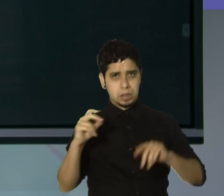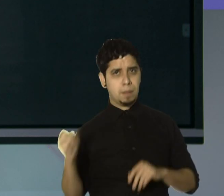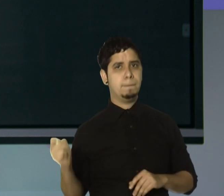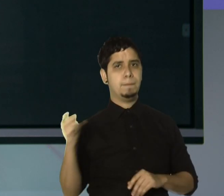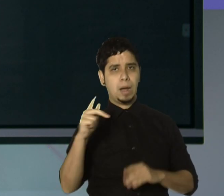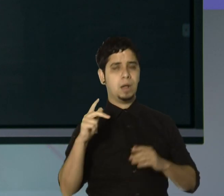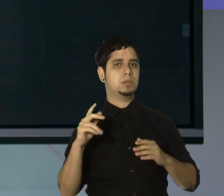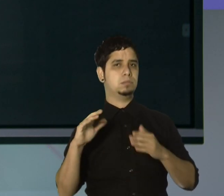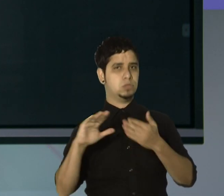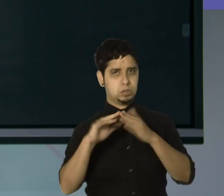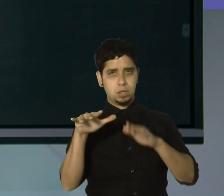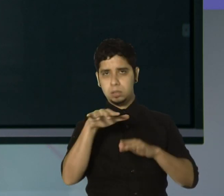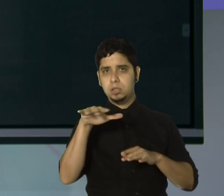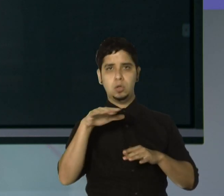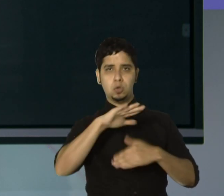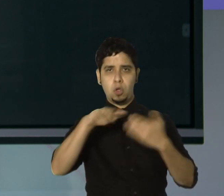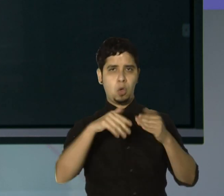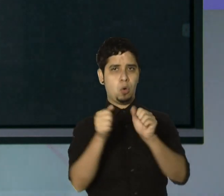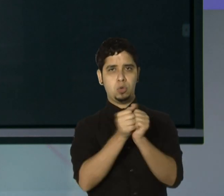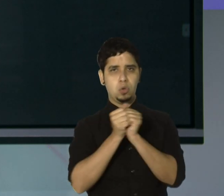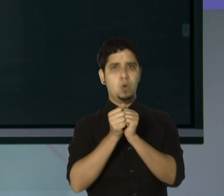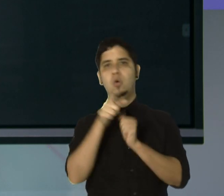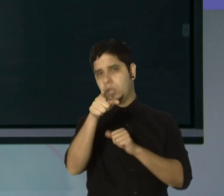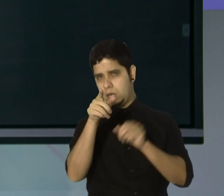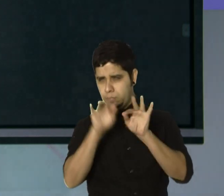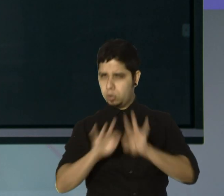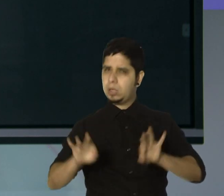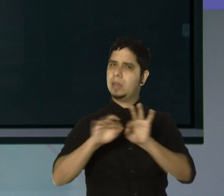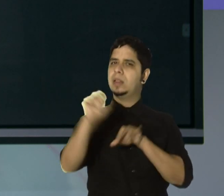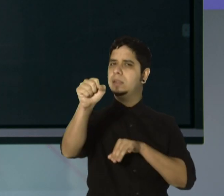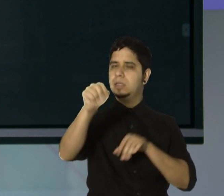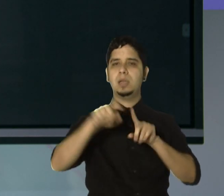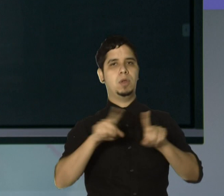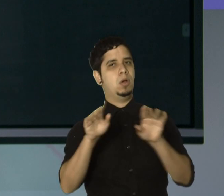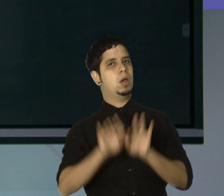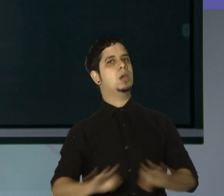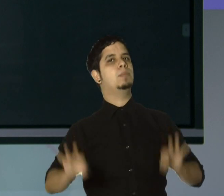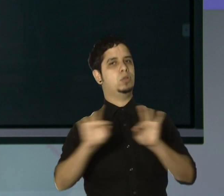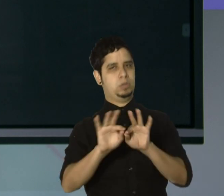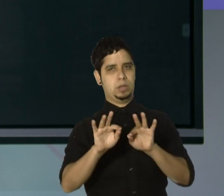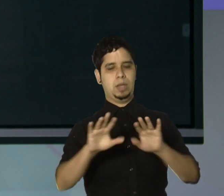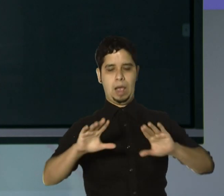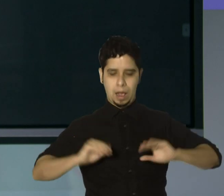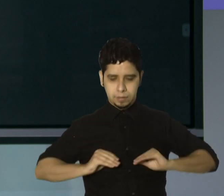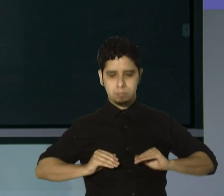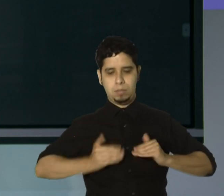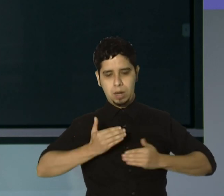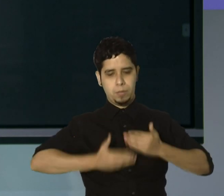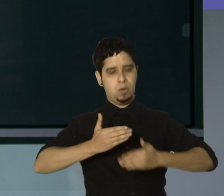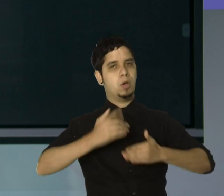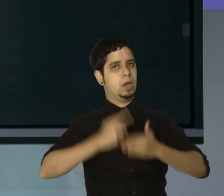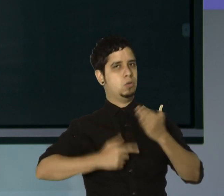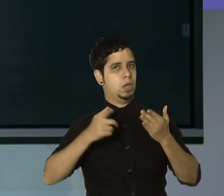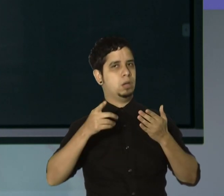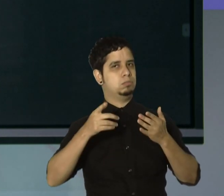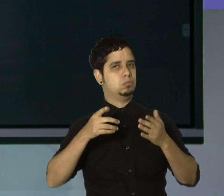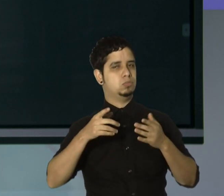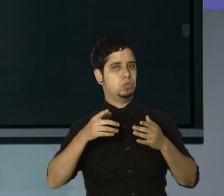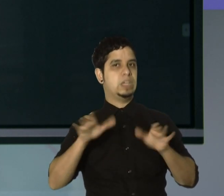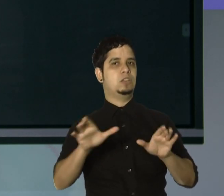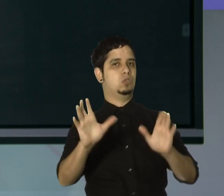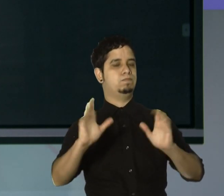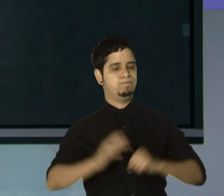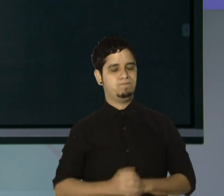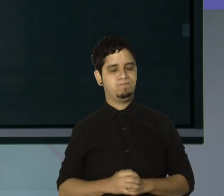y estemos todos juntos, porque usted es importante en la sociedad, pero tiene que pagar y culminar ese proceso. Muchas